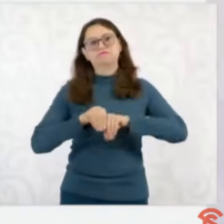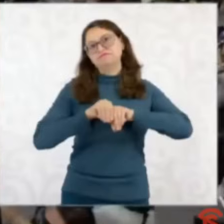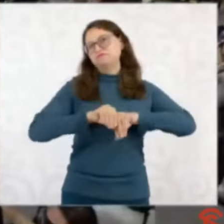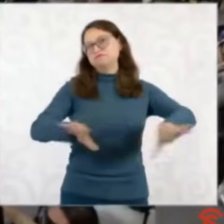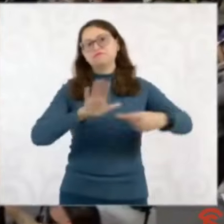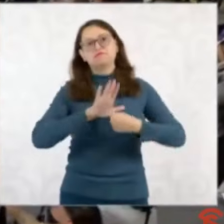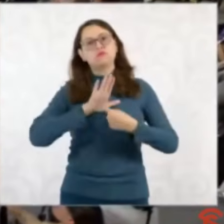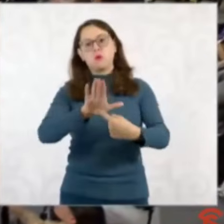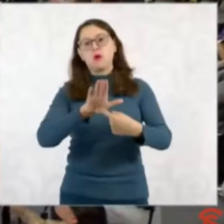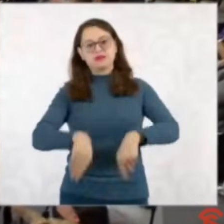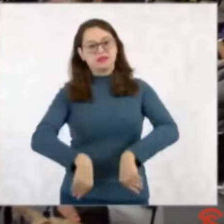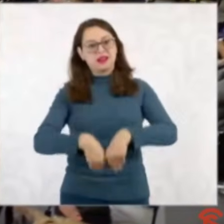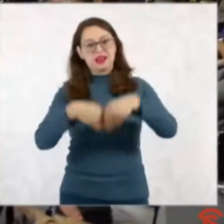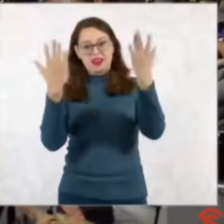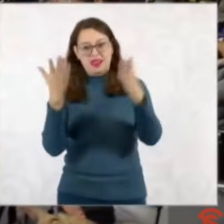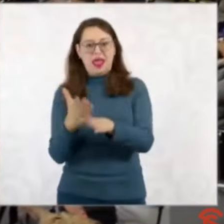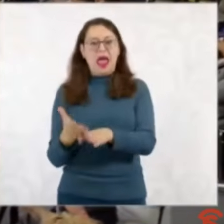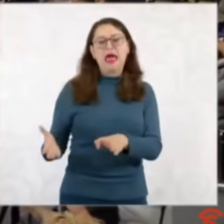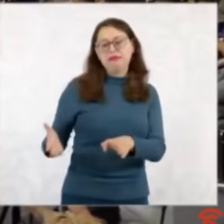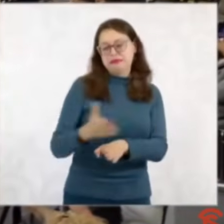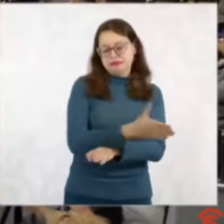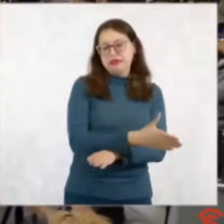nada que vele esa